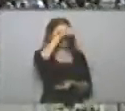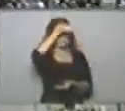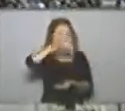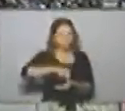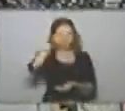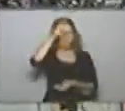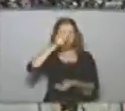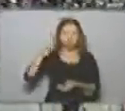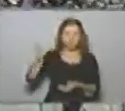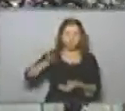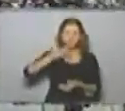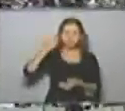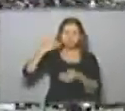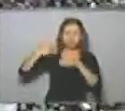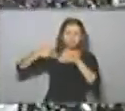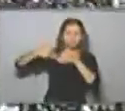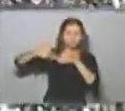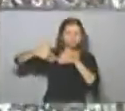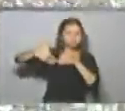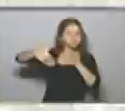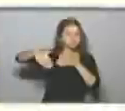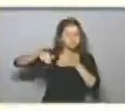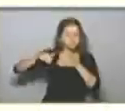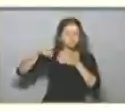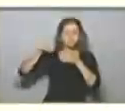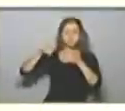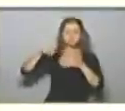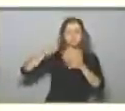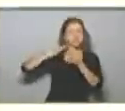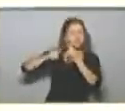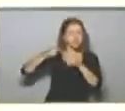últimos días, desde que asumió al frente de la Iglesia,